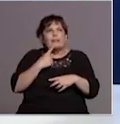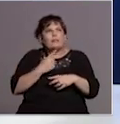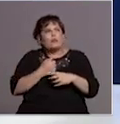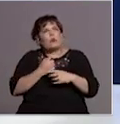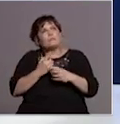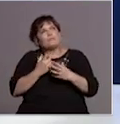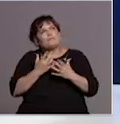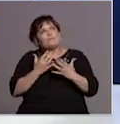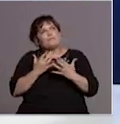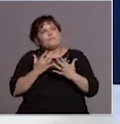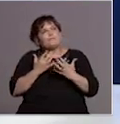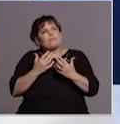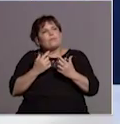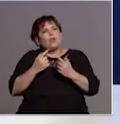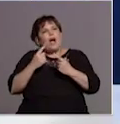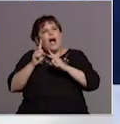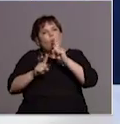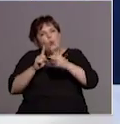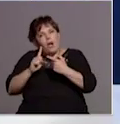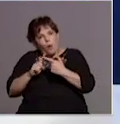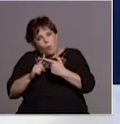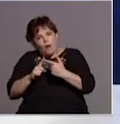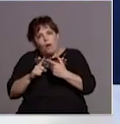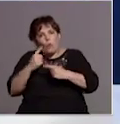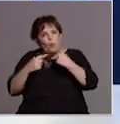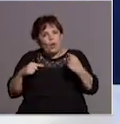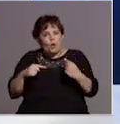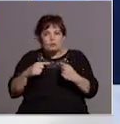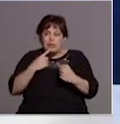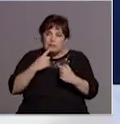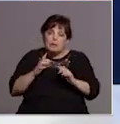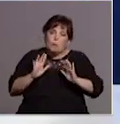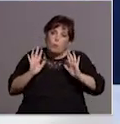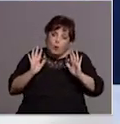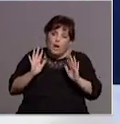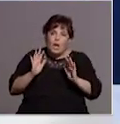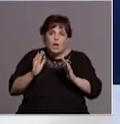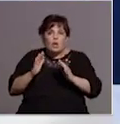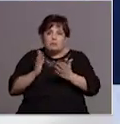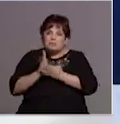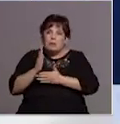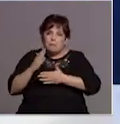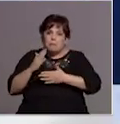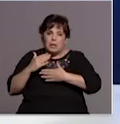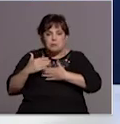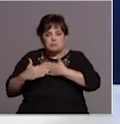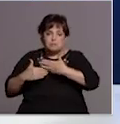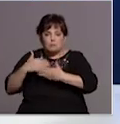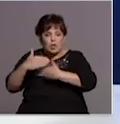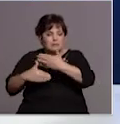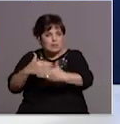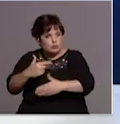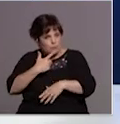de una serie de consensos que establecían unos canales regulares de proceso de proceso